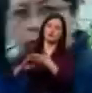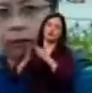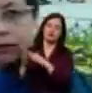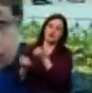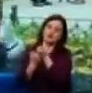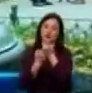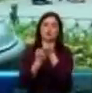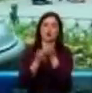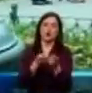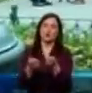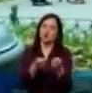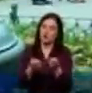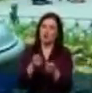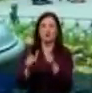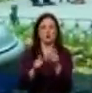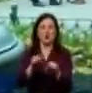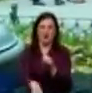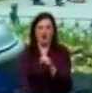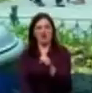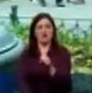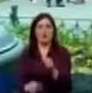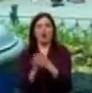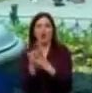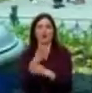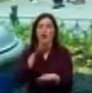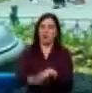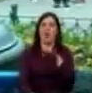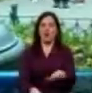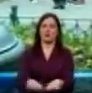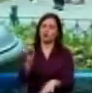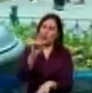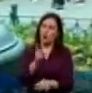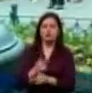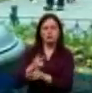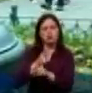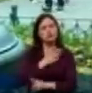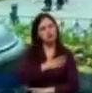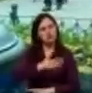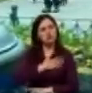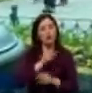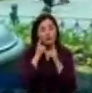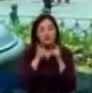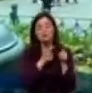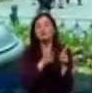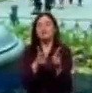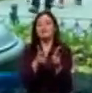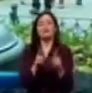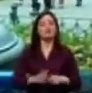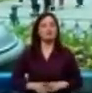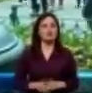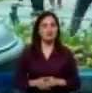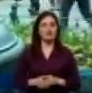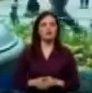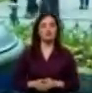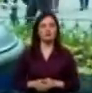ayude a controlar, a ver que la gente no pise las plantas, a que la gente esté cuidando los espacios.